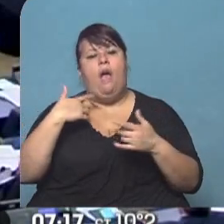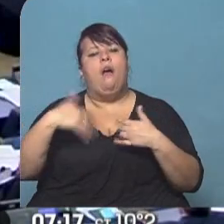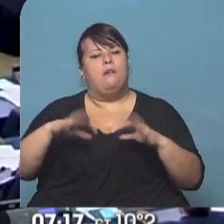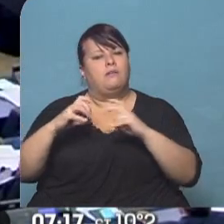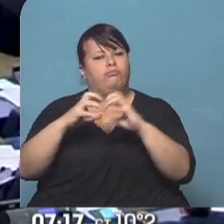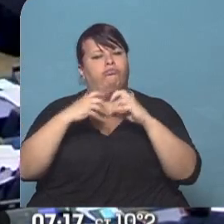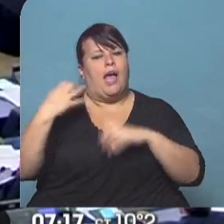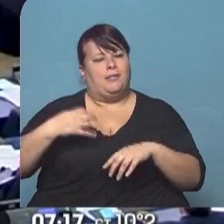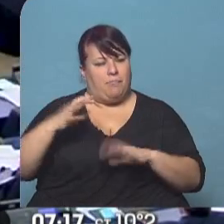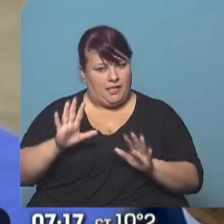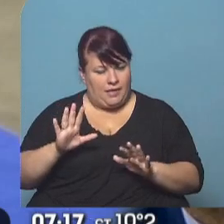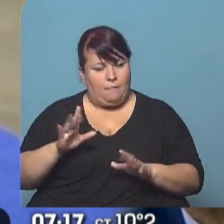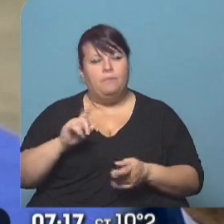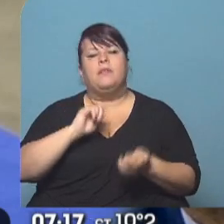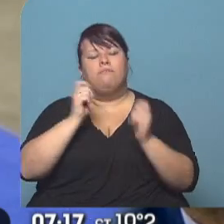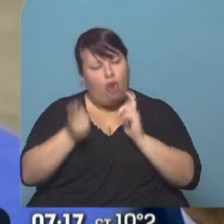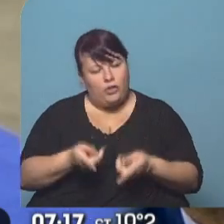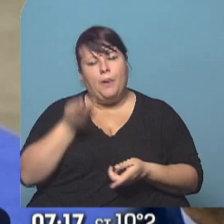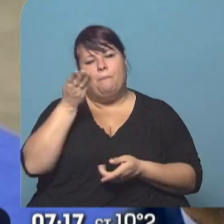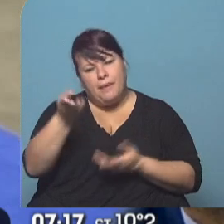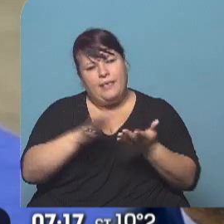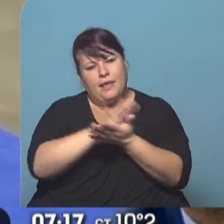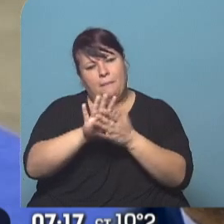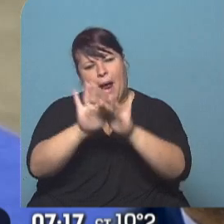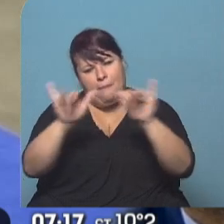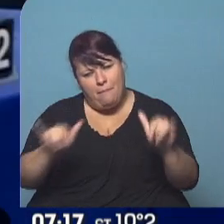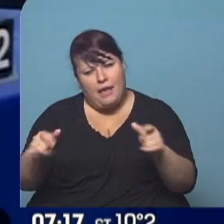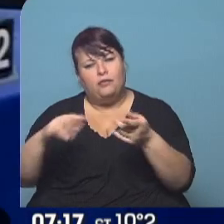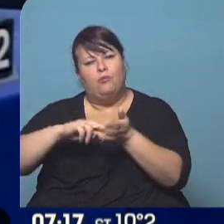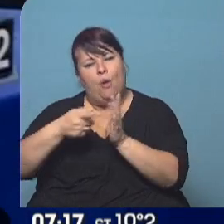sesión especial y renovó su pedido de diálogo para resolver el conflicto.